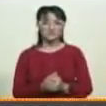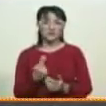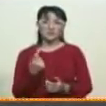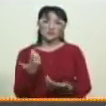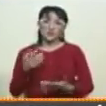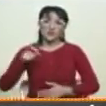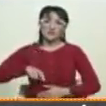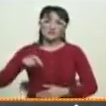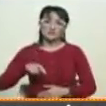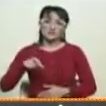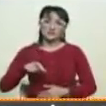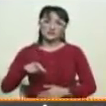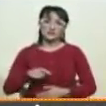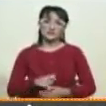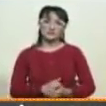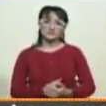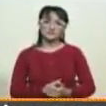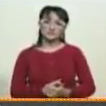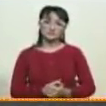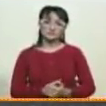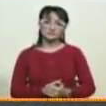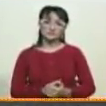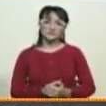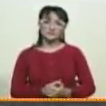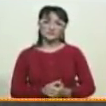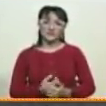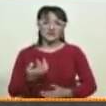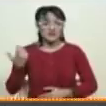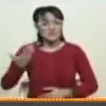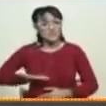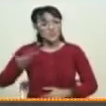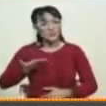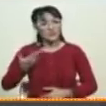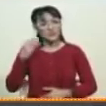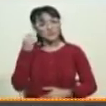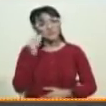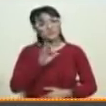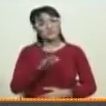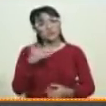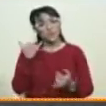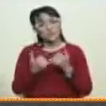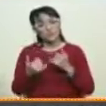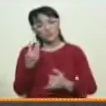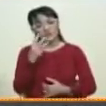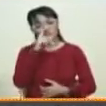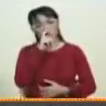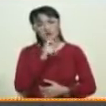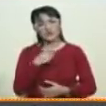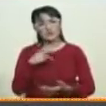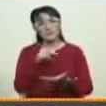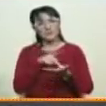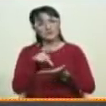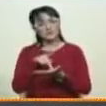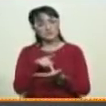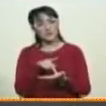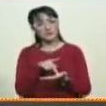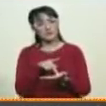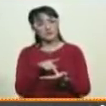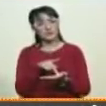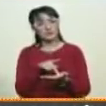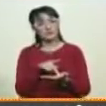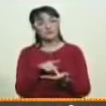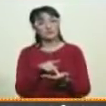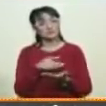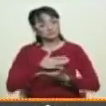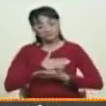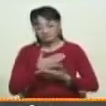necesario, es imprescindible, siempre lo he considerado así en estos últimos 3 años que he estado participando en estas tareas y claro, siempre